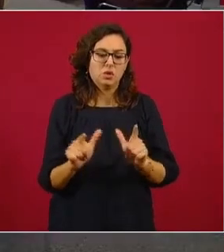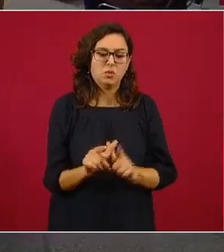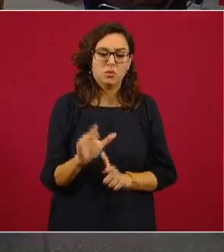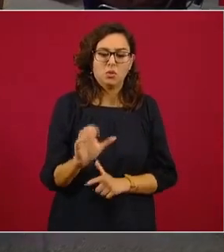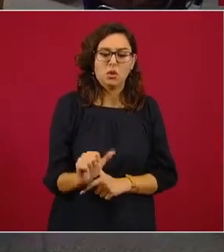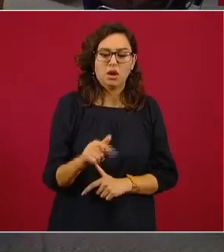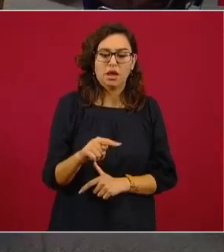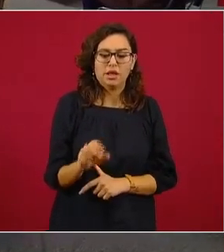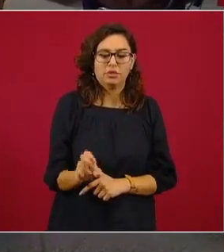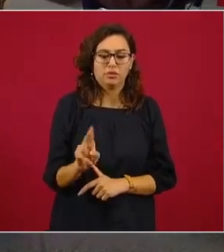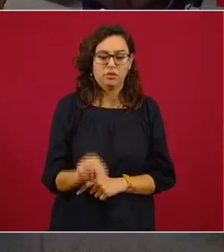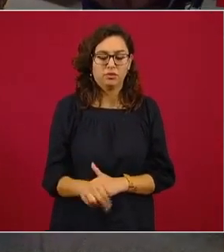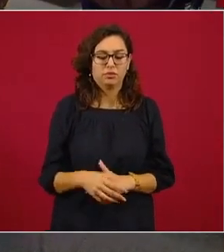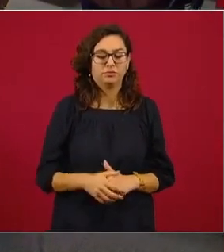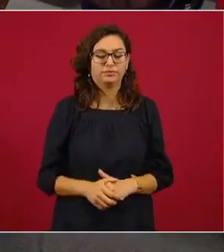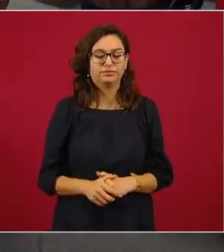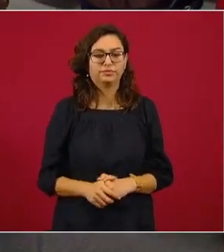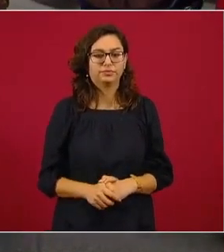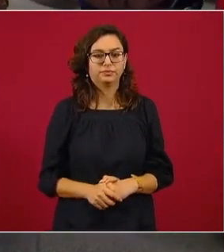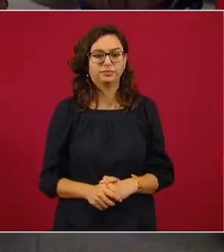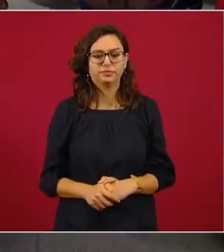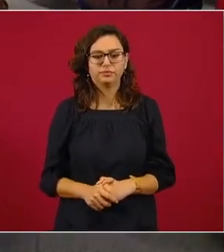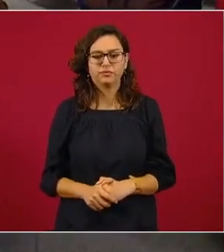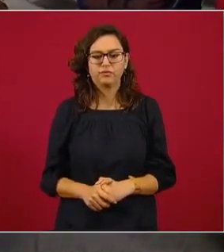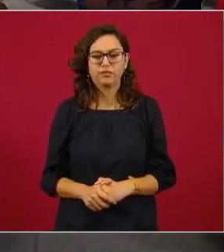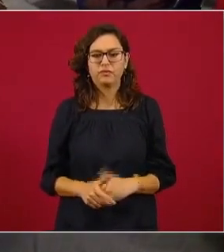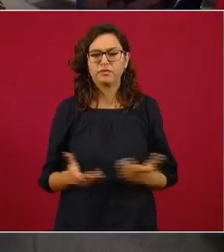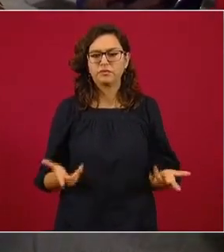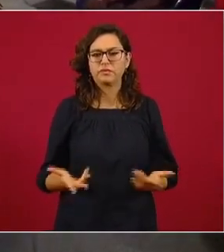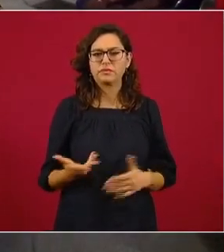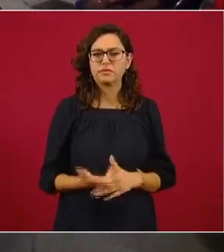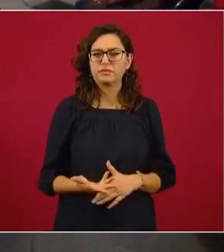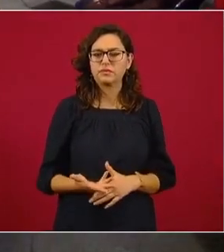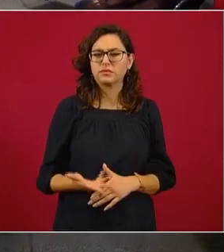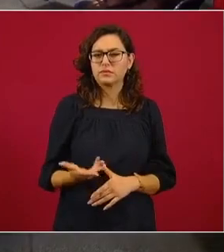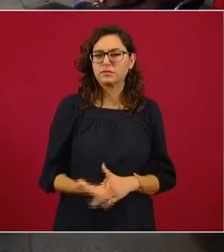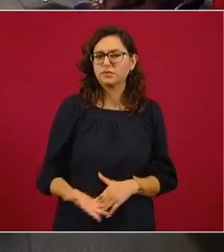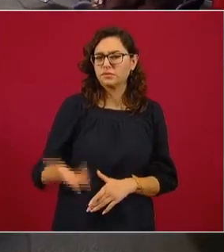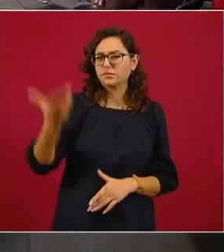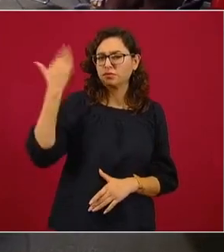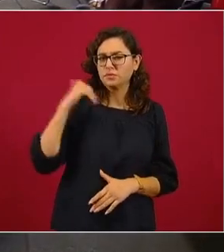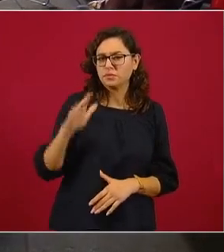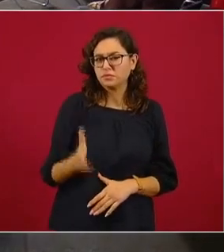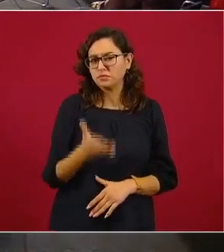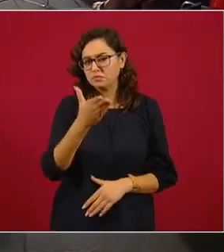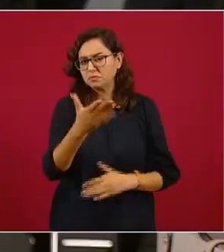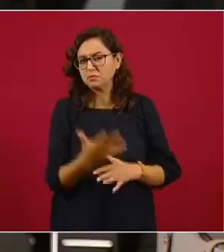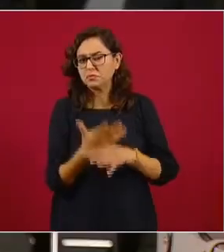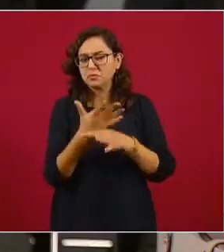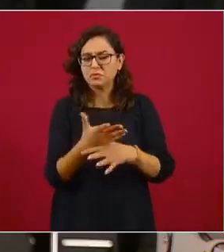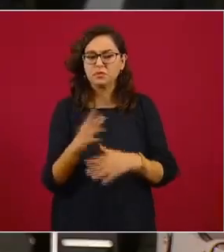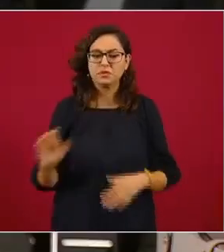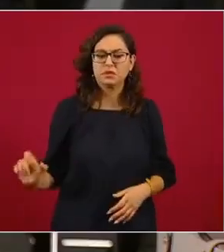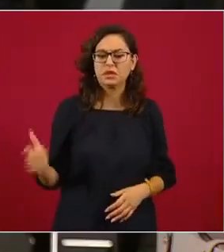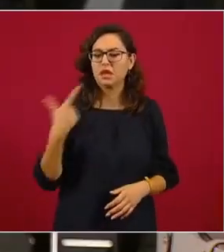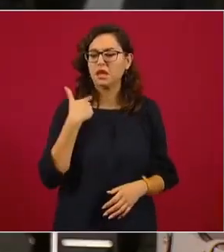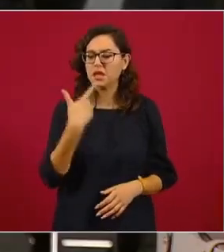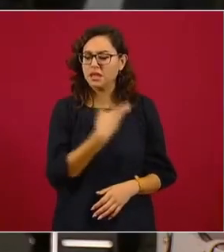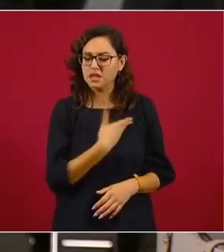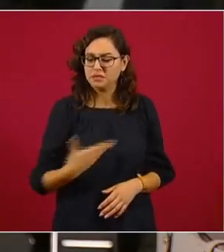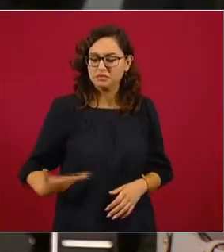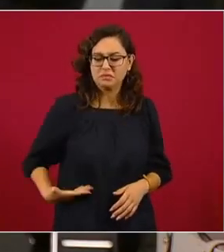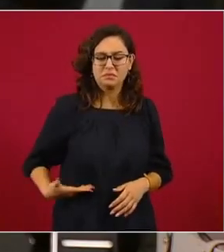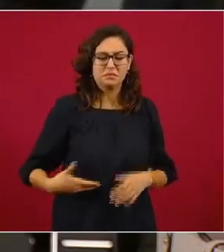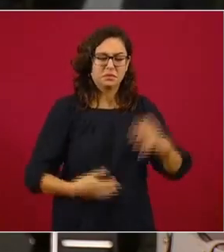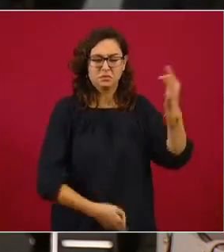Presidente, usted había dicho que no quería meterse a investigar expresidentes porque no había tiempo que perder para privilegiar el proyecto de la